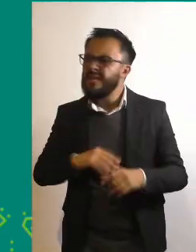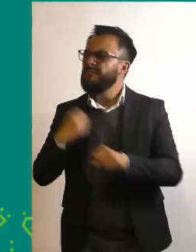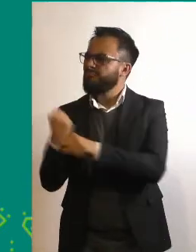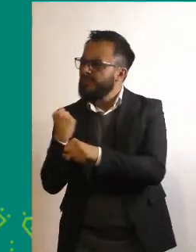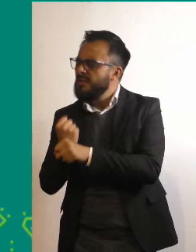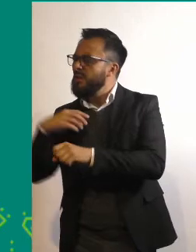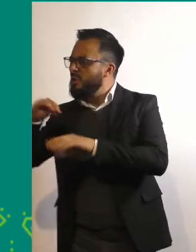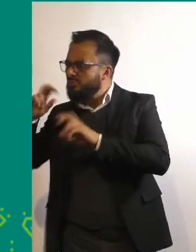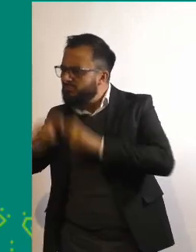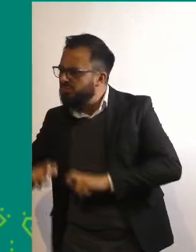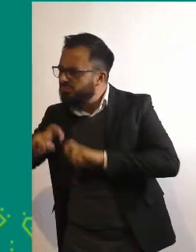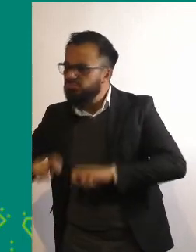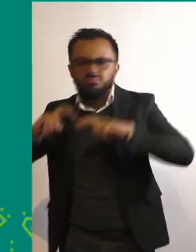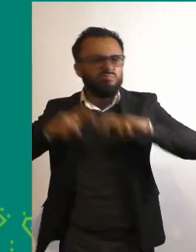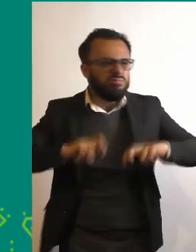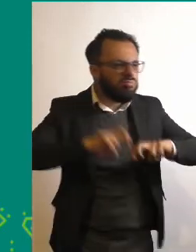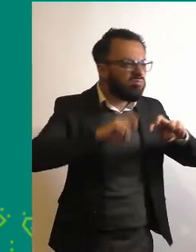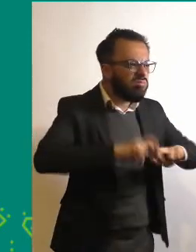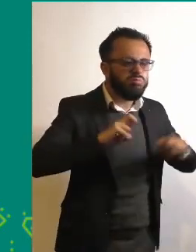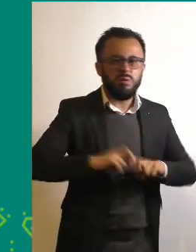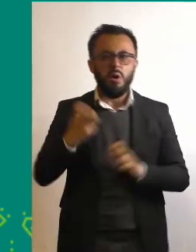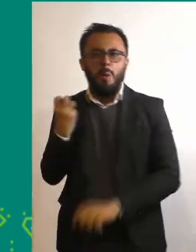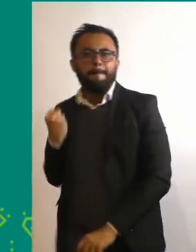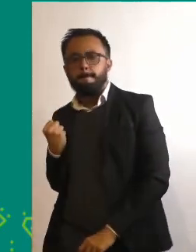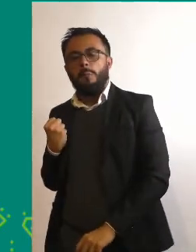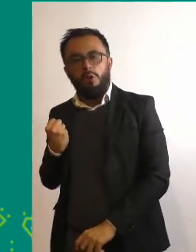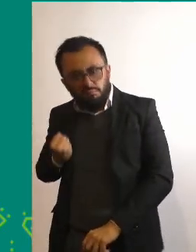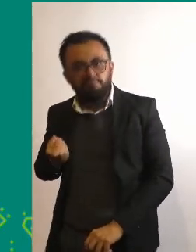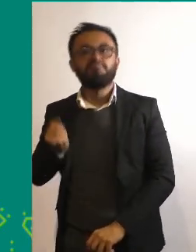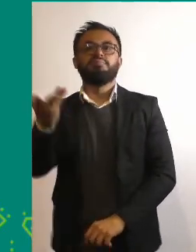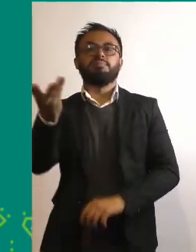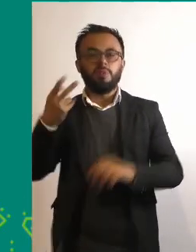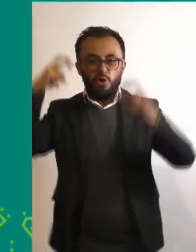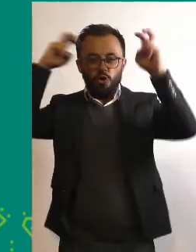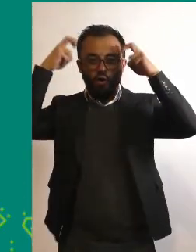de investigación, de creación,